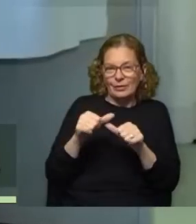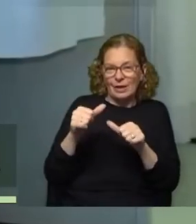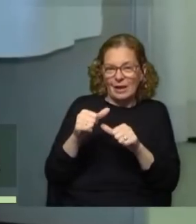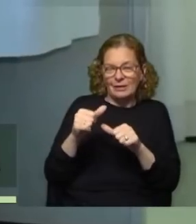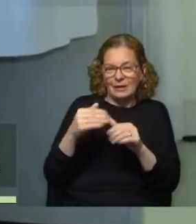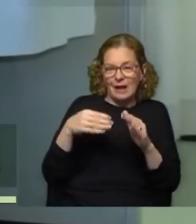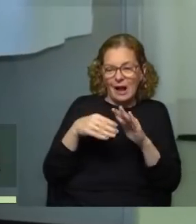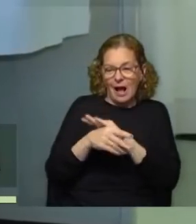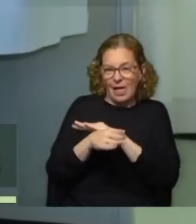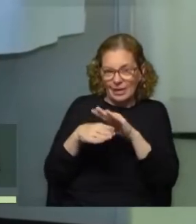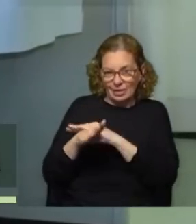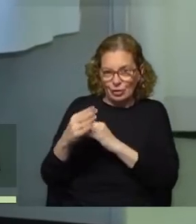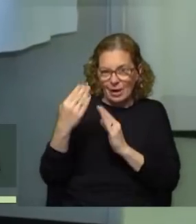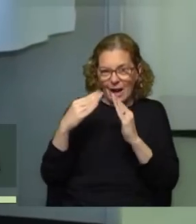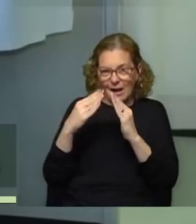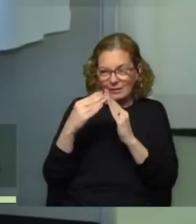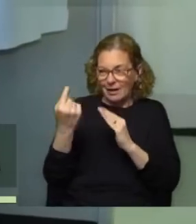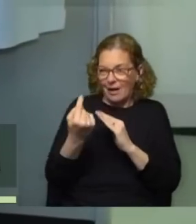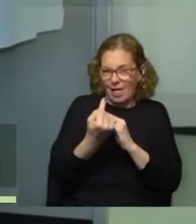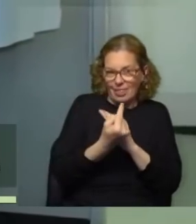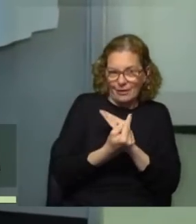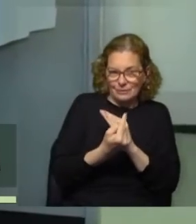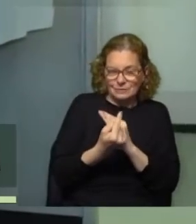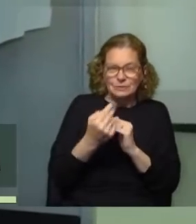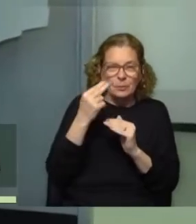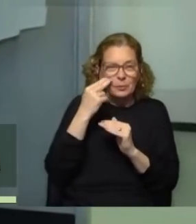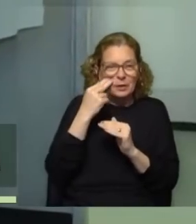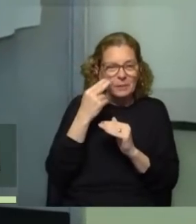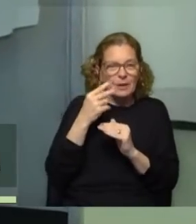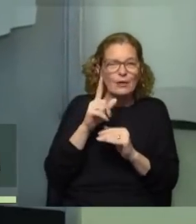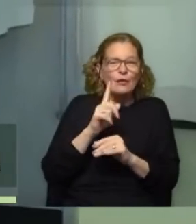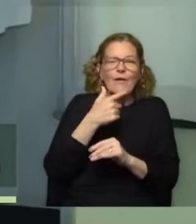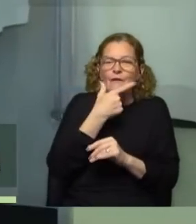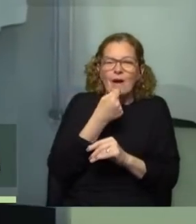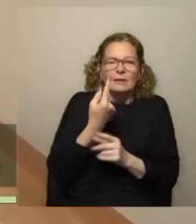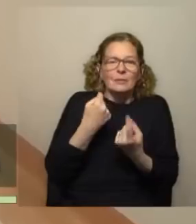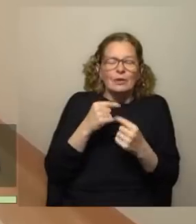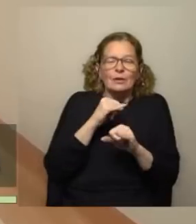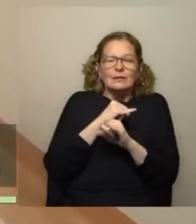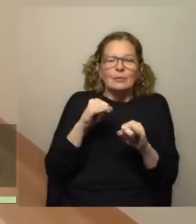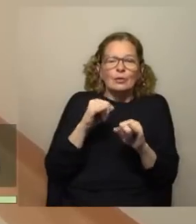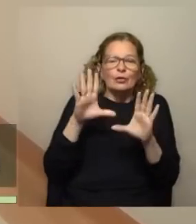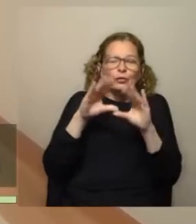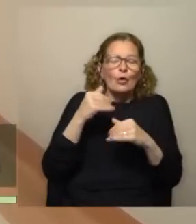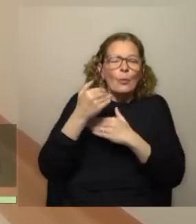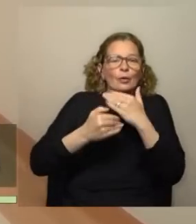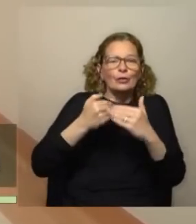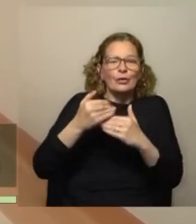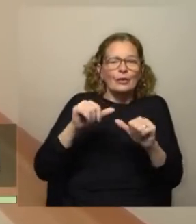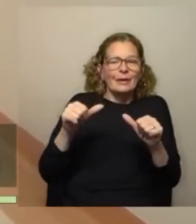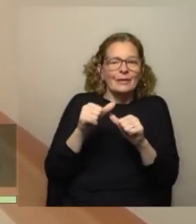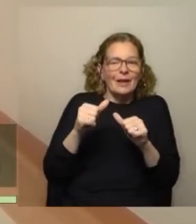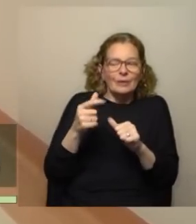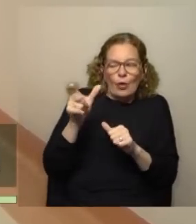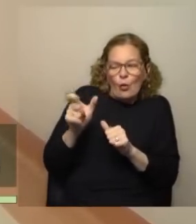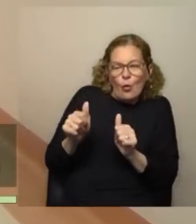en el domicilio del paciente creolina afirmó que el gesto de la eutanasia Nunca es fácil pero es la culminación de todo un proceso que se realiza con